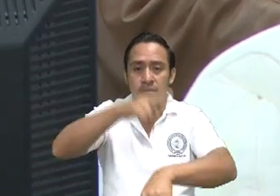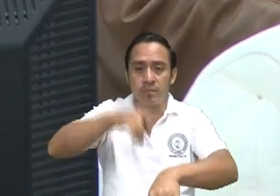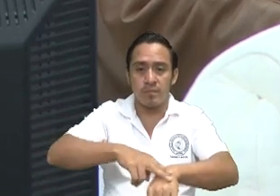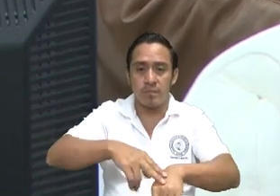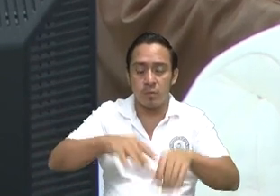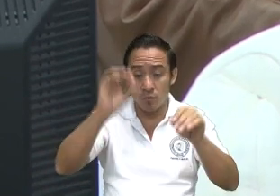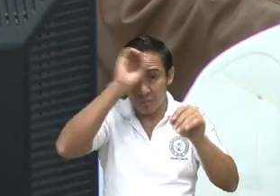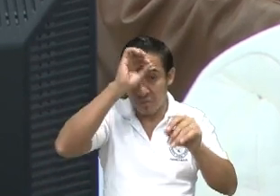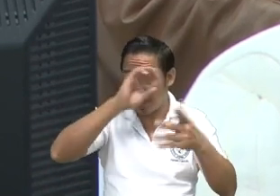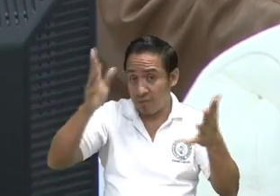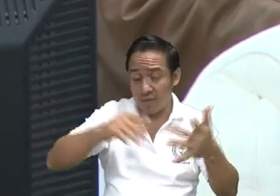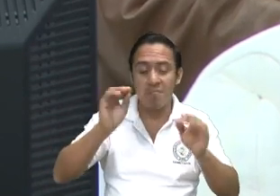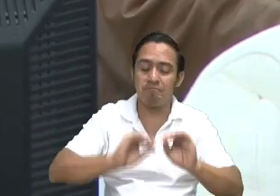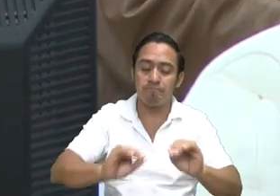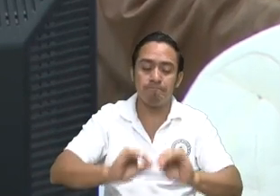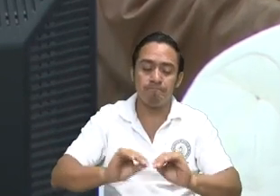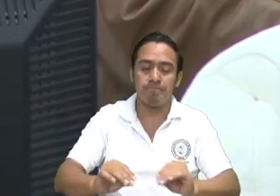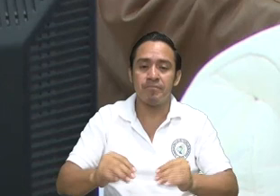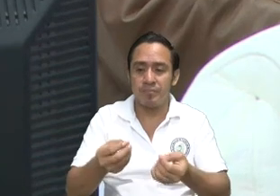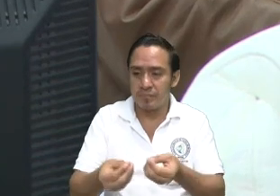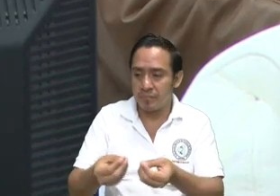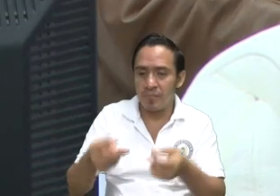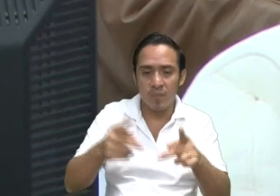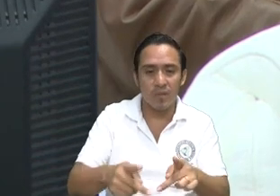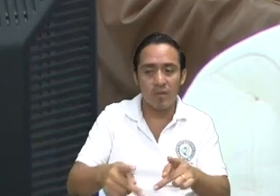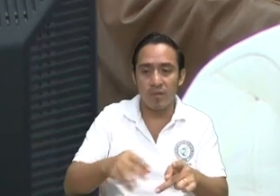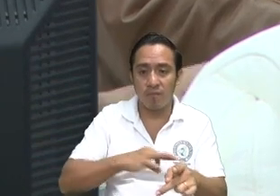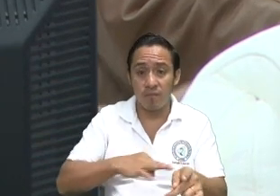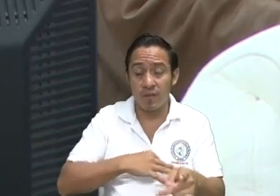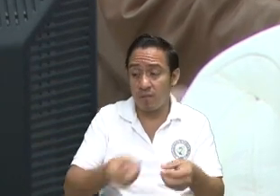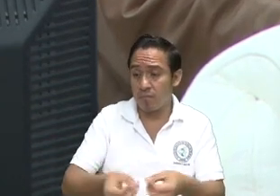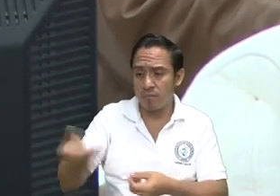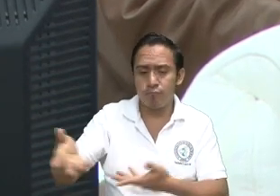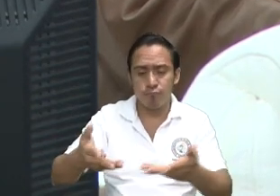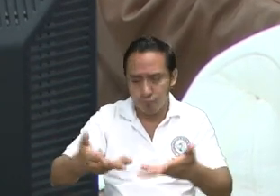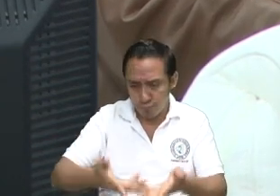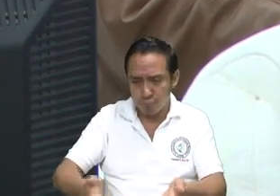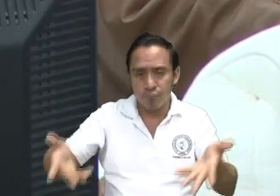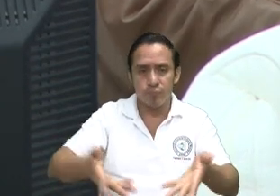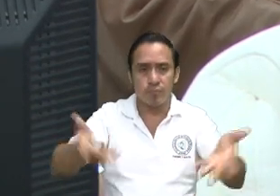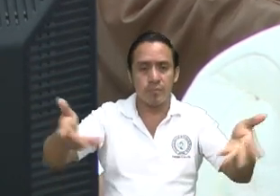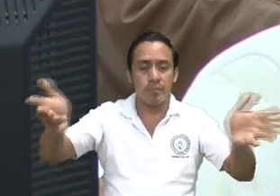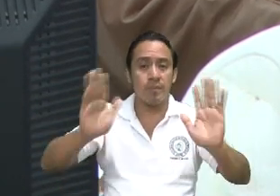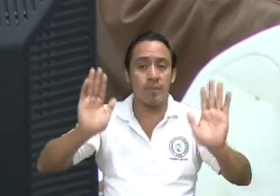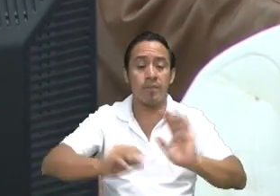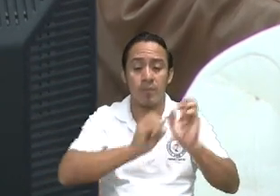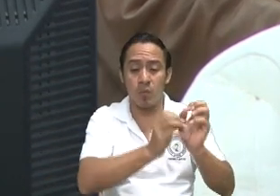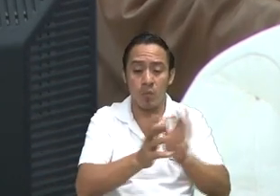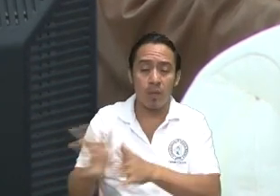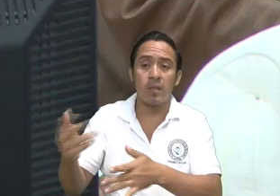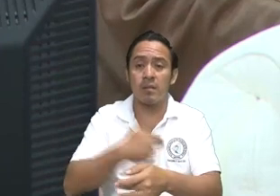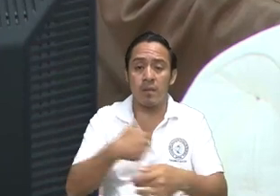de Alfabetización, devolver la tierra que les habían sido arrebatadas a los campesinos, organizar